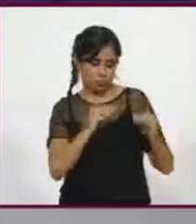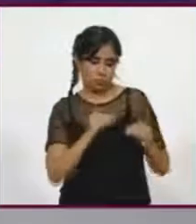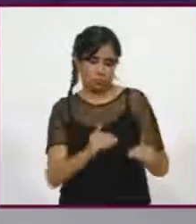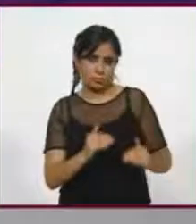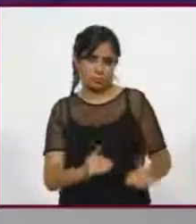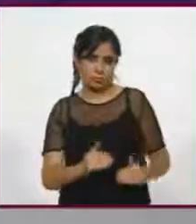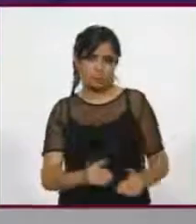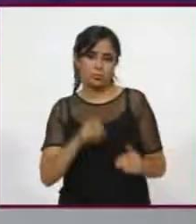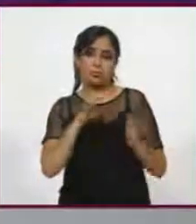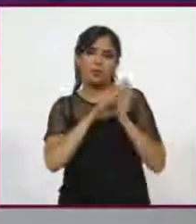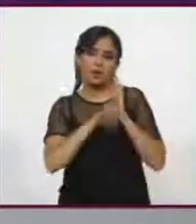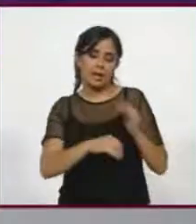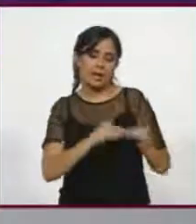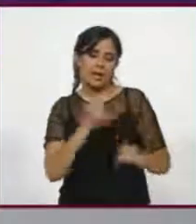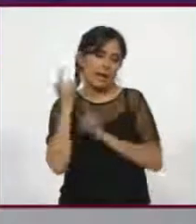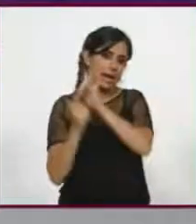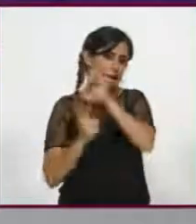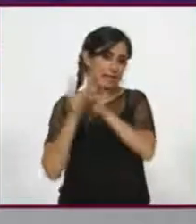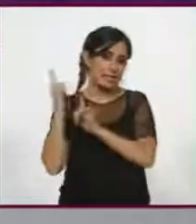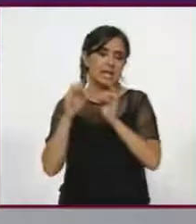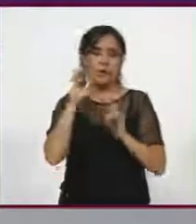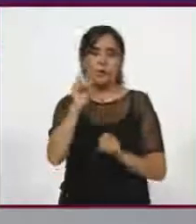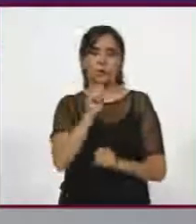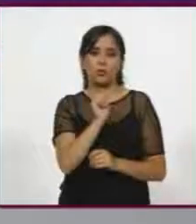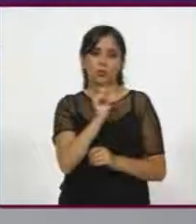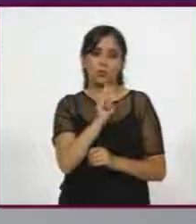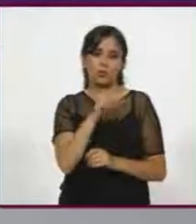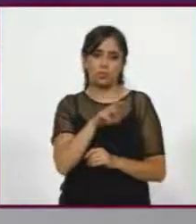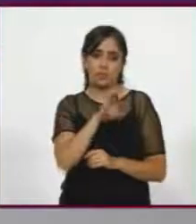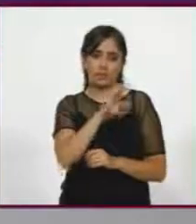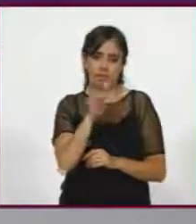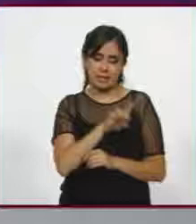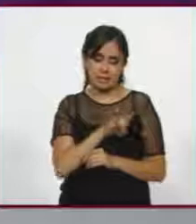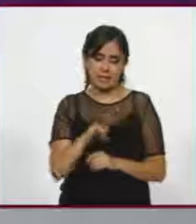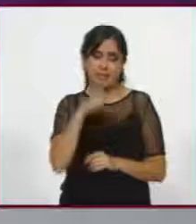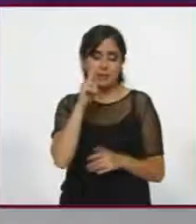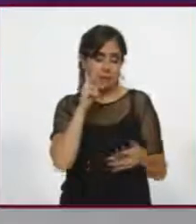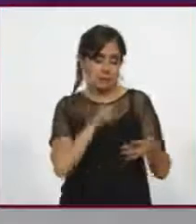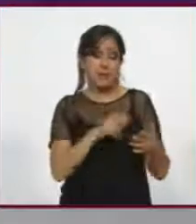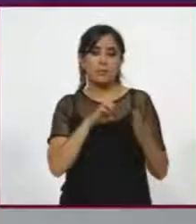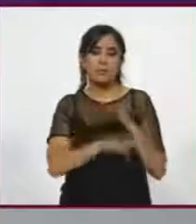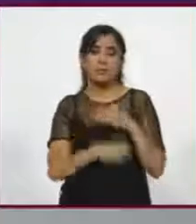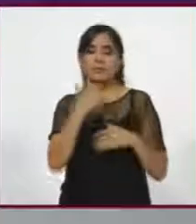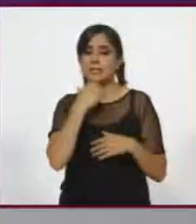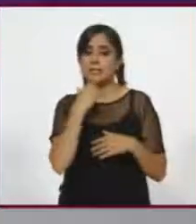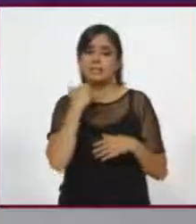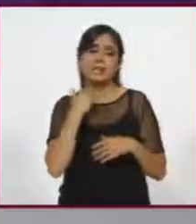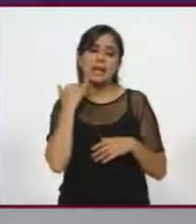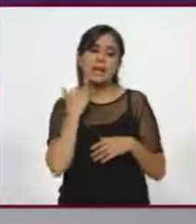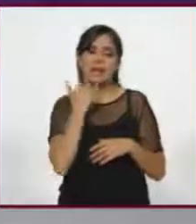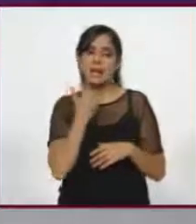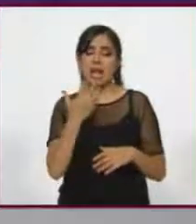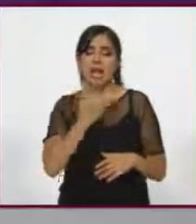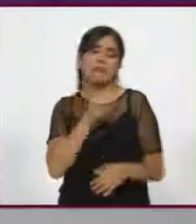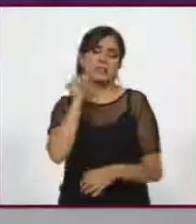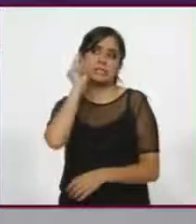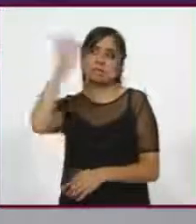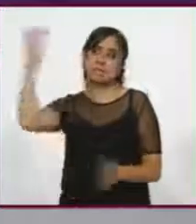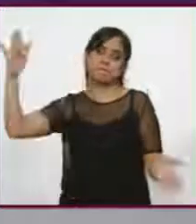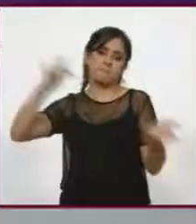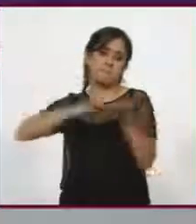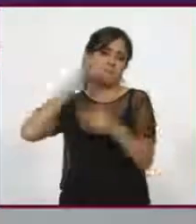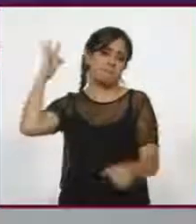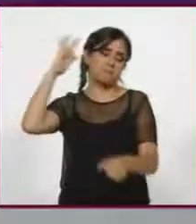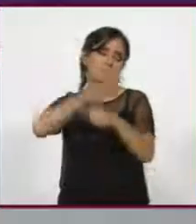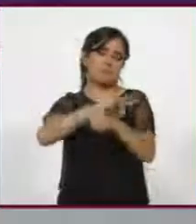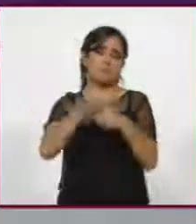fáciles de explicar, como el caso de Grecia o Túnez, pero el más evidente es el caso de Israel, donde sí se